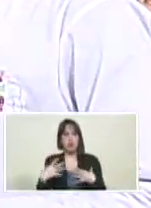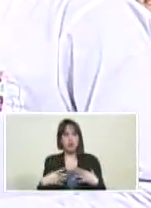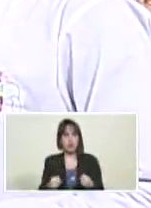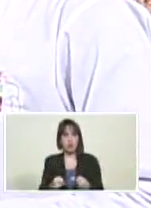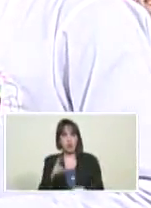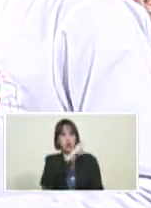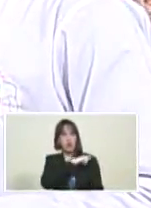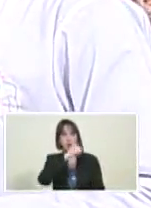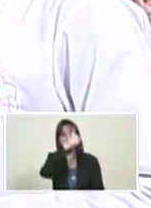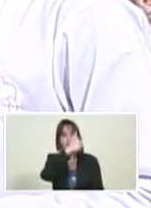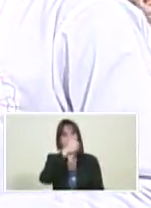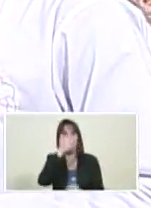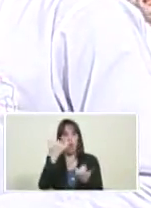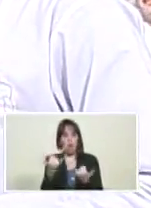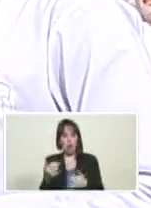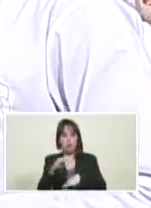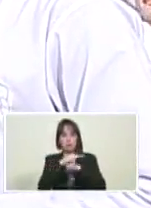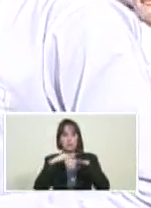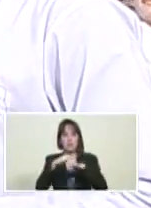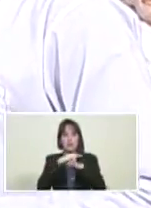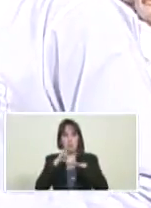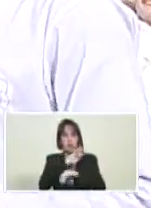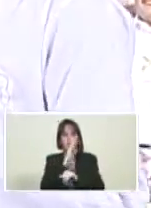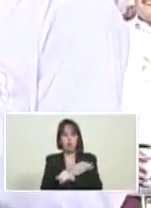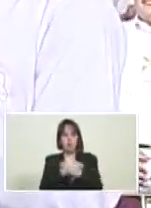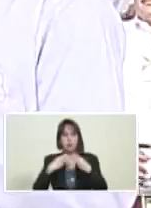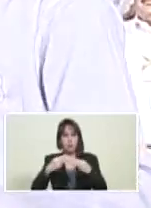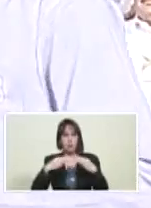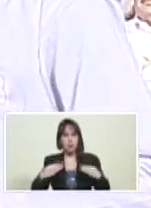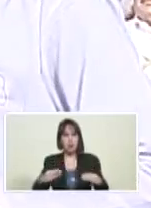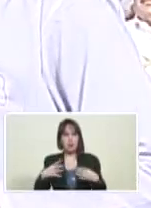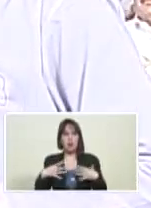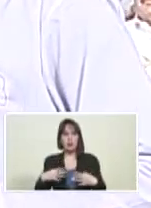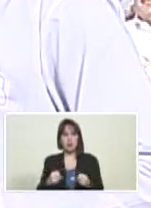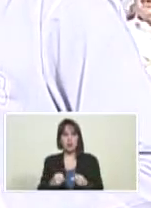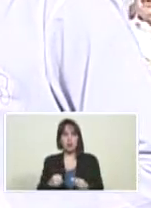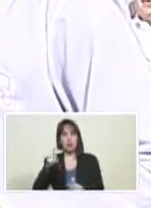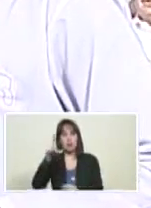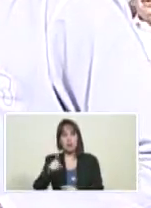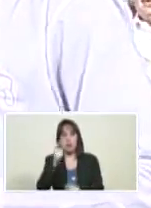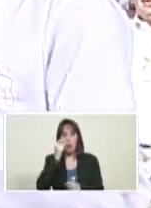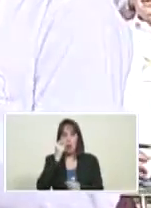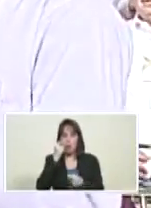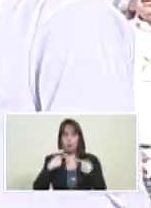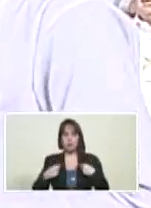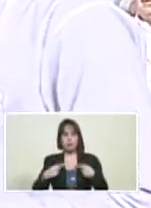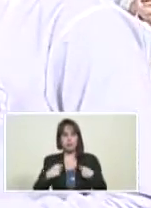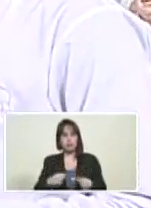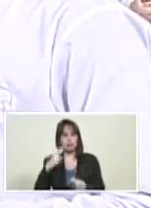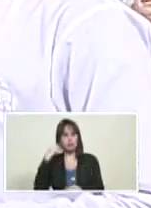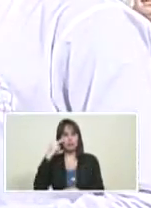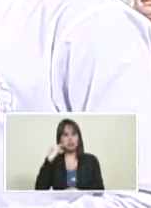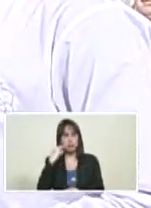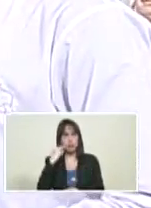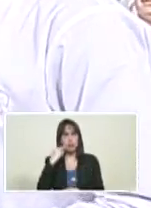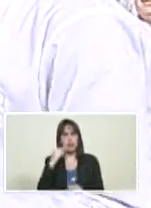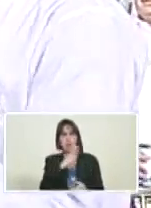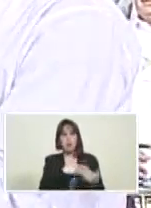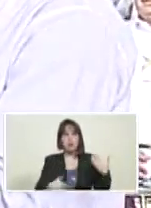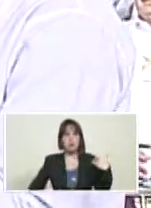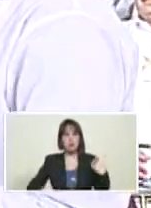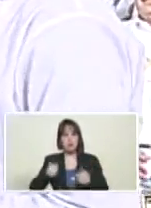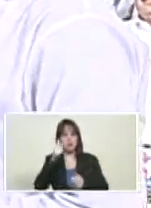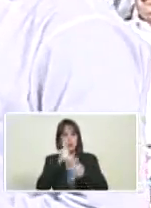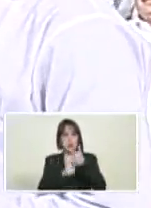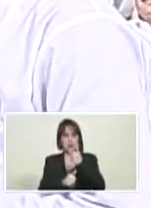rector Carlos Alvarado y enhorabuena, ministro del Poder Popular para la Salud, a nuestro camarada Aristóbulo Estur y a la vicepresidencia Delcy Rodríguez